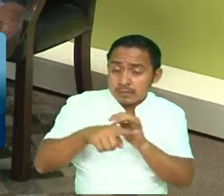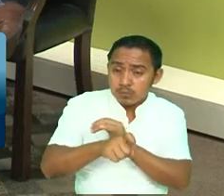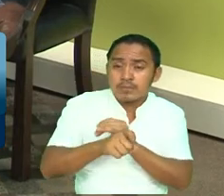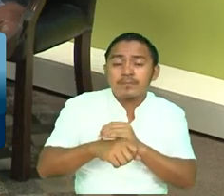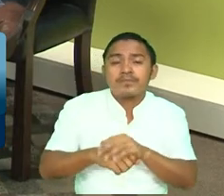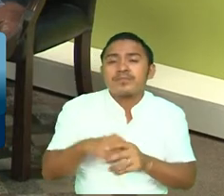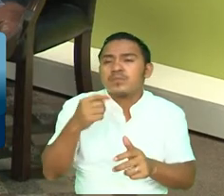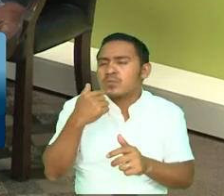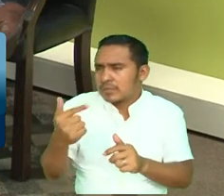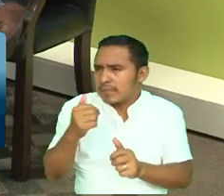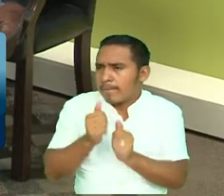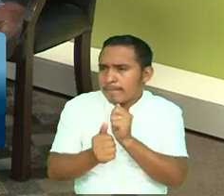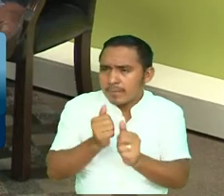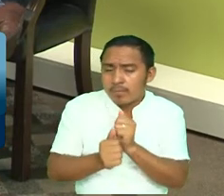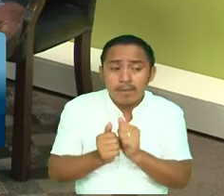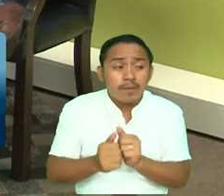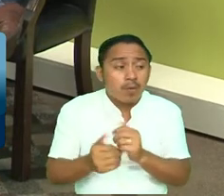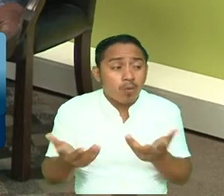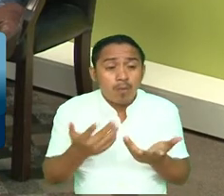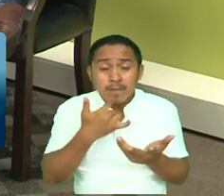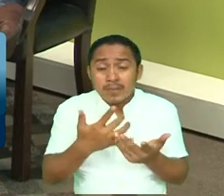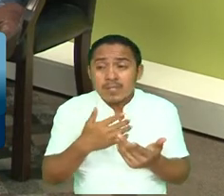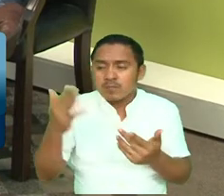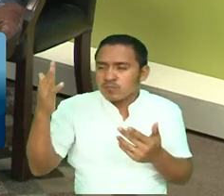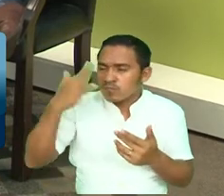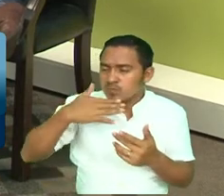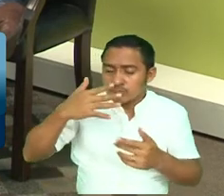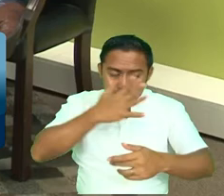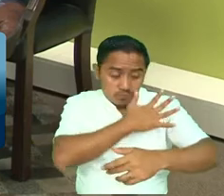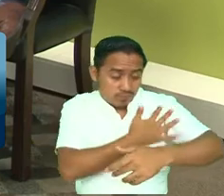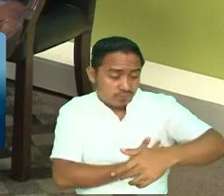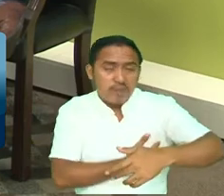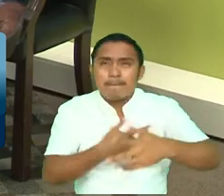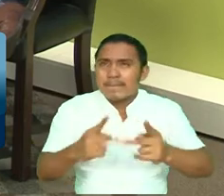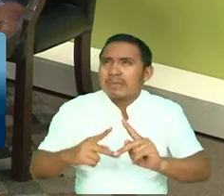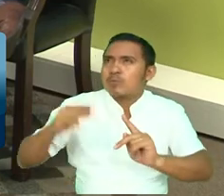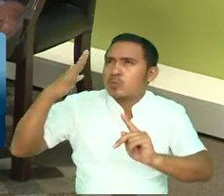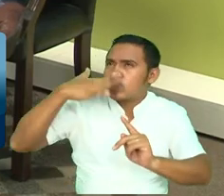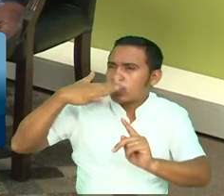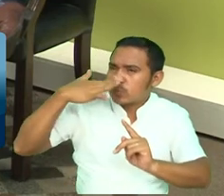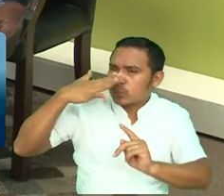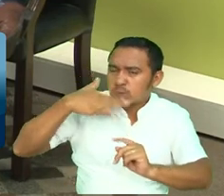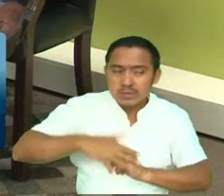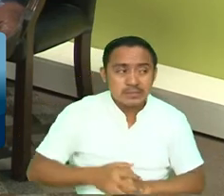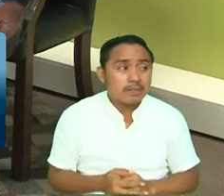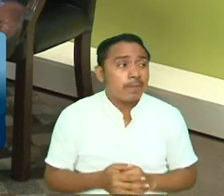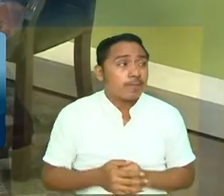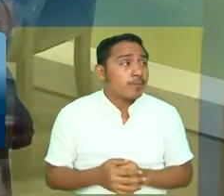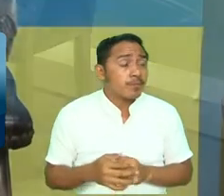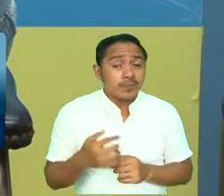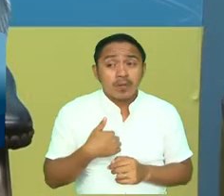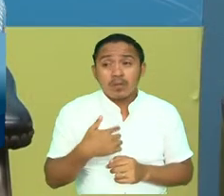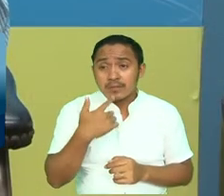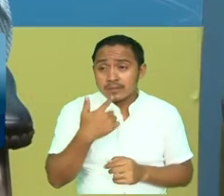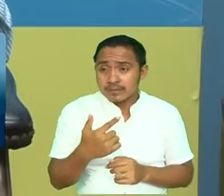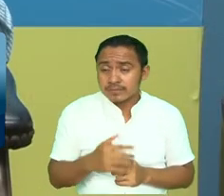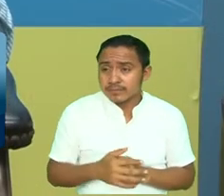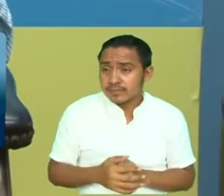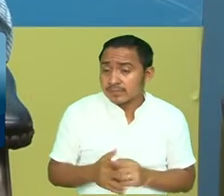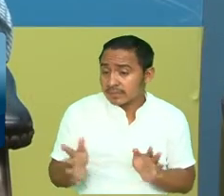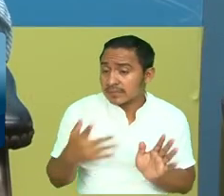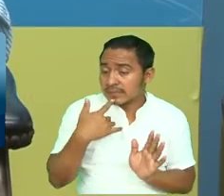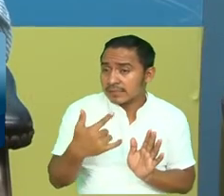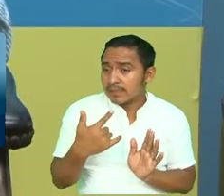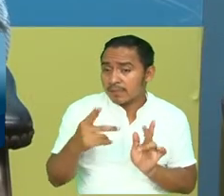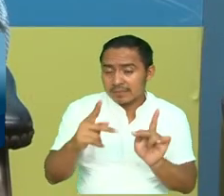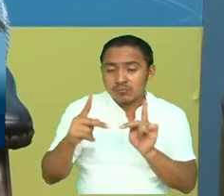doctor, es cuando viene el mal olor. Ahí es donde, como es comúnmente decimos, y lo diré como popularmente